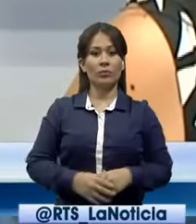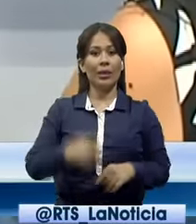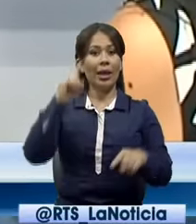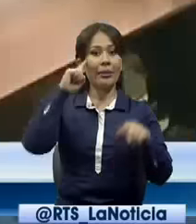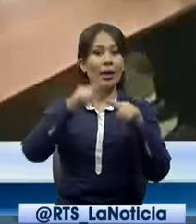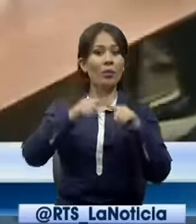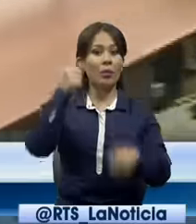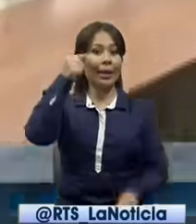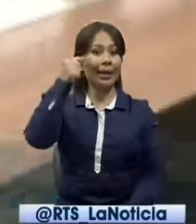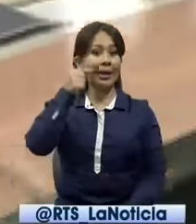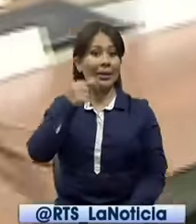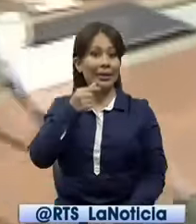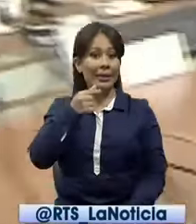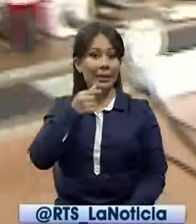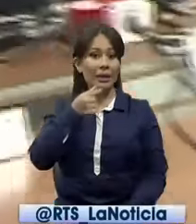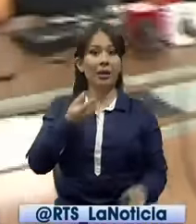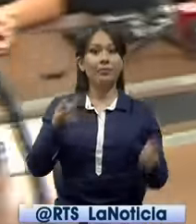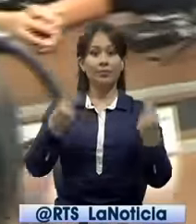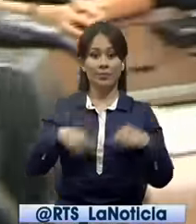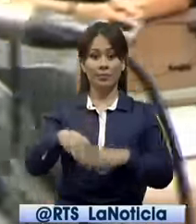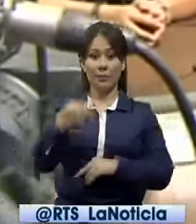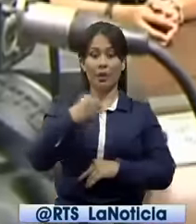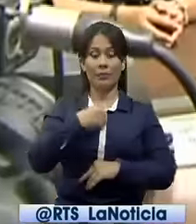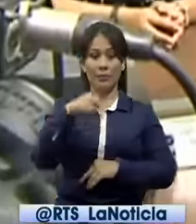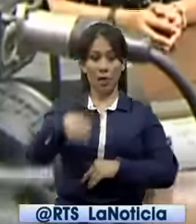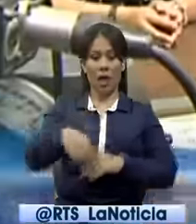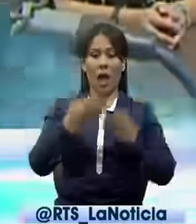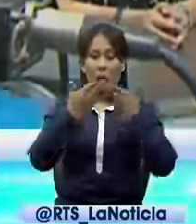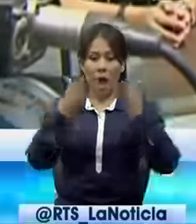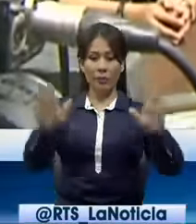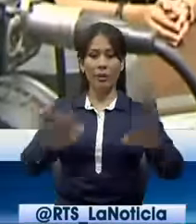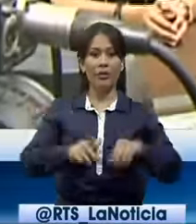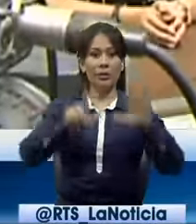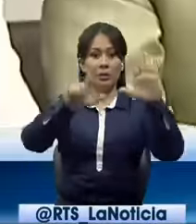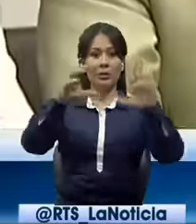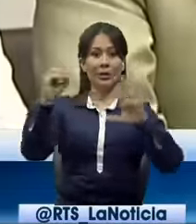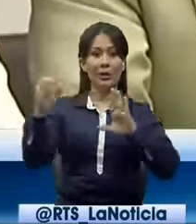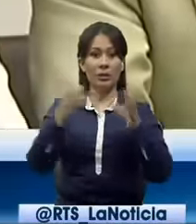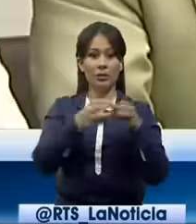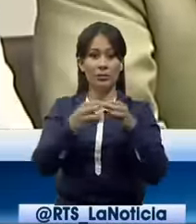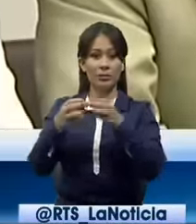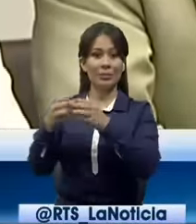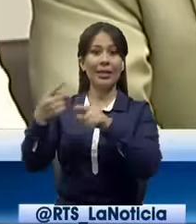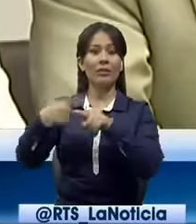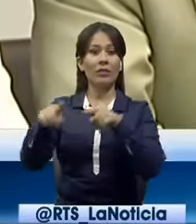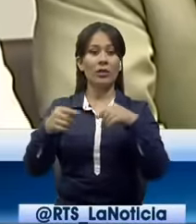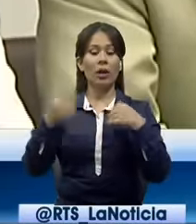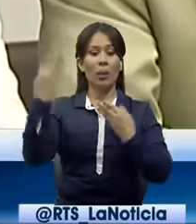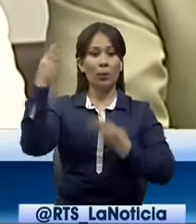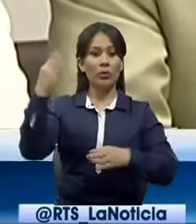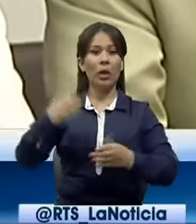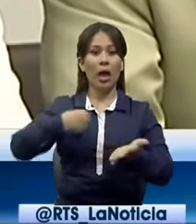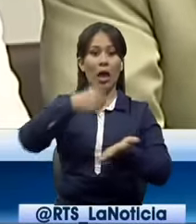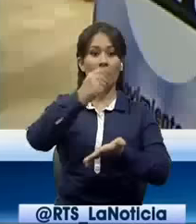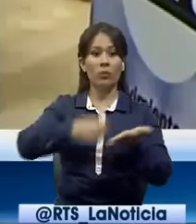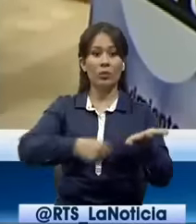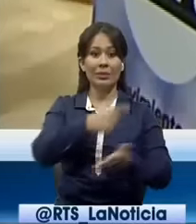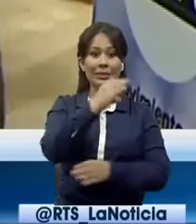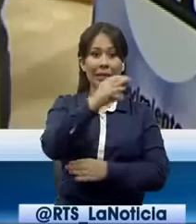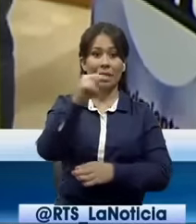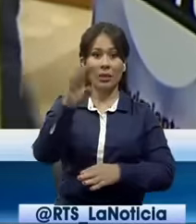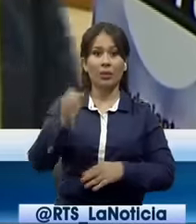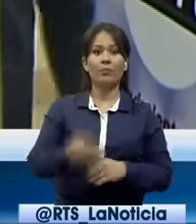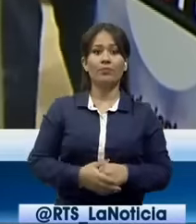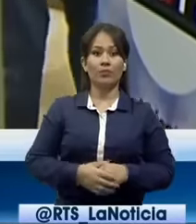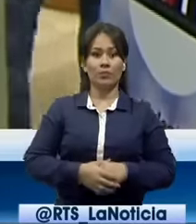al género. Insistió en que el espacio está abierto a las 70 organizaciones políticas autorizadas por el CNE,